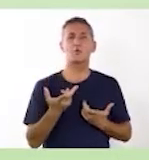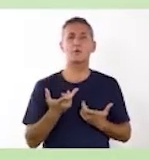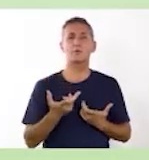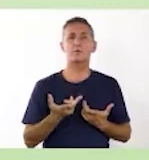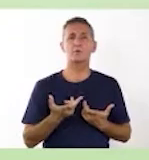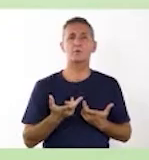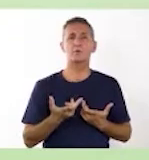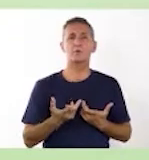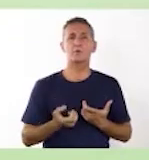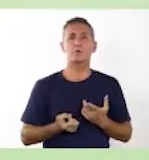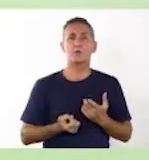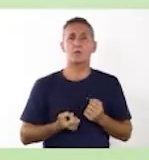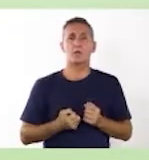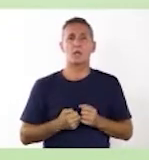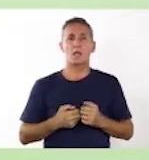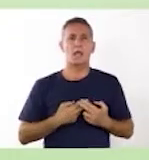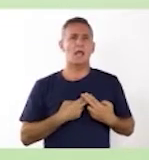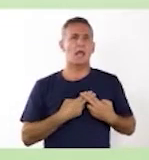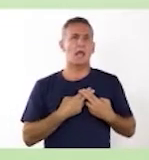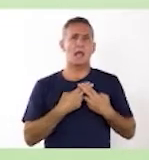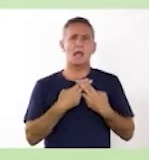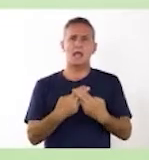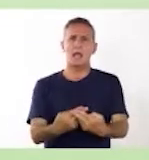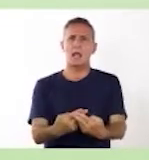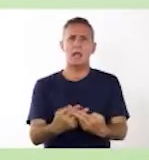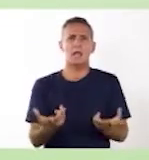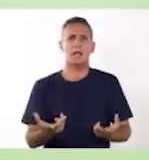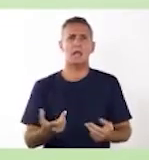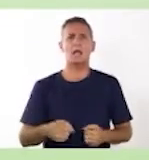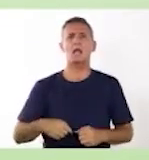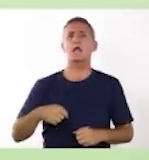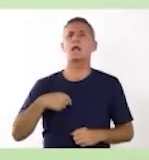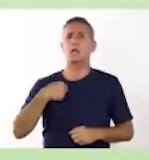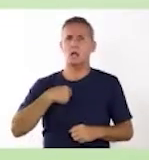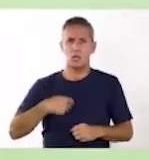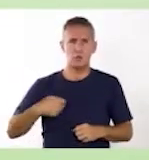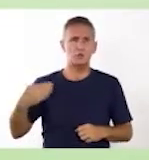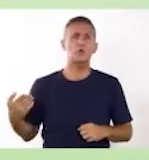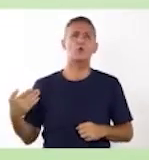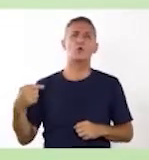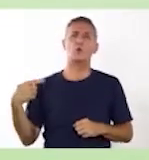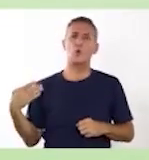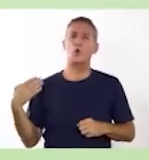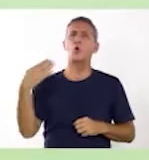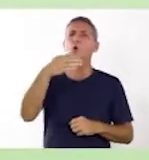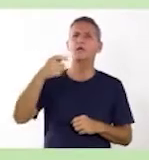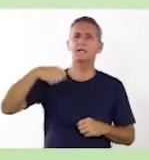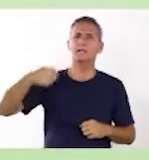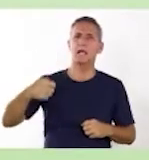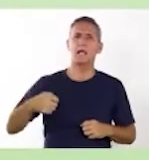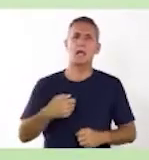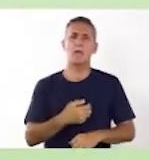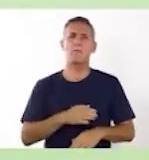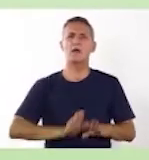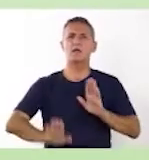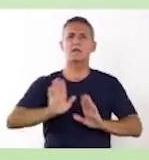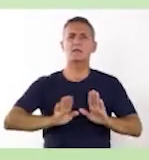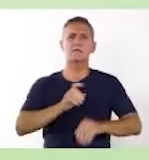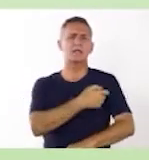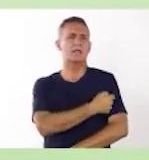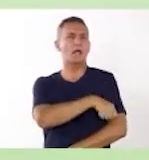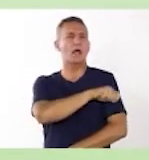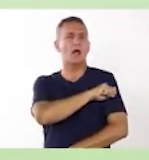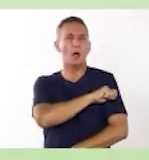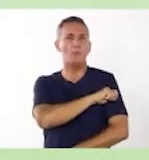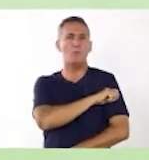Le afloran los sentimientos y el comportamiento del héroe, pero él debe ir a la guerra para defender a su